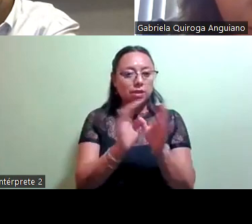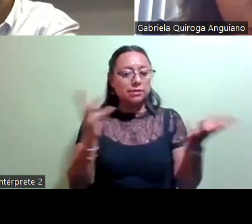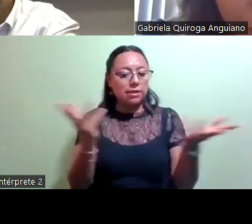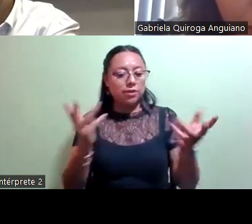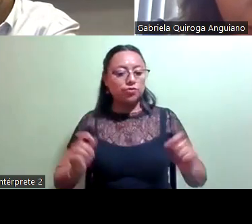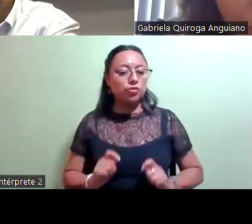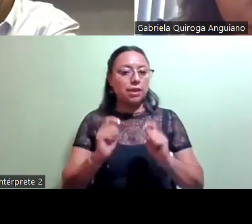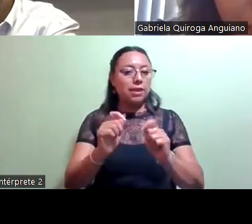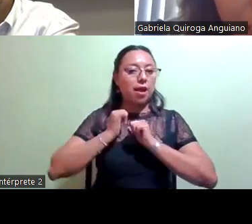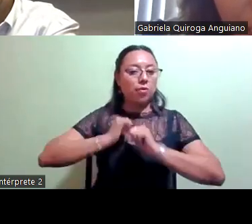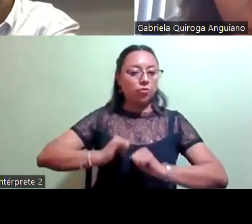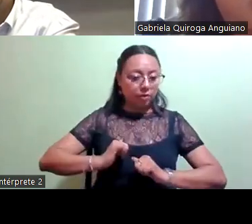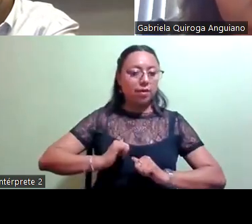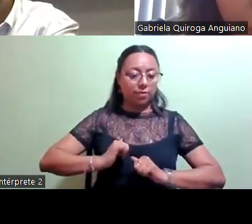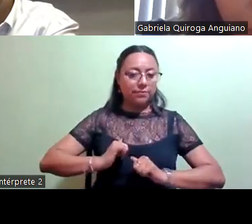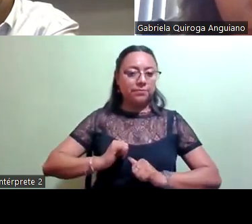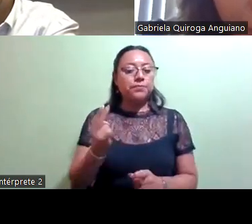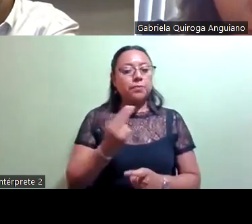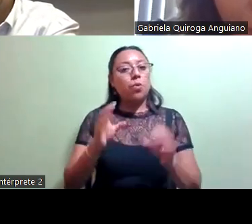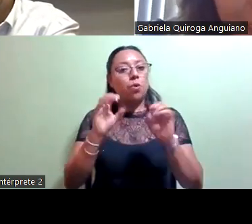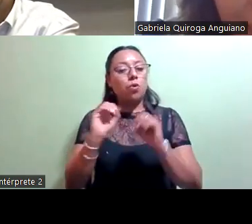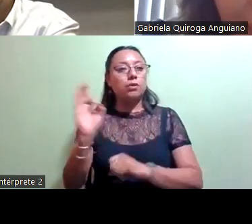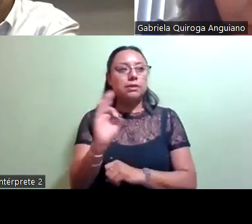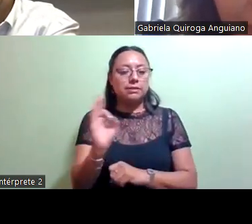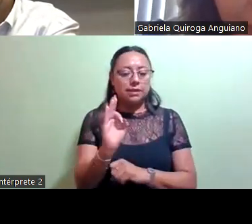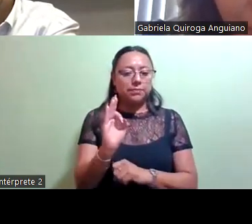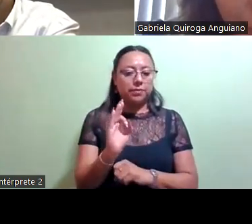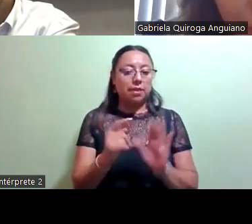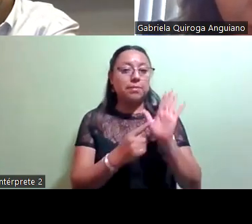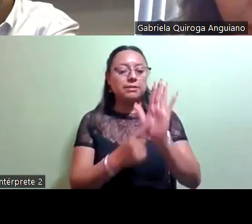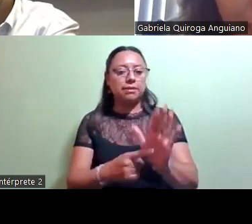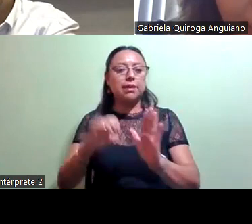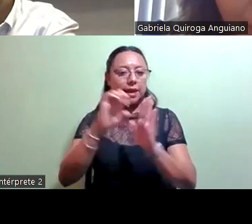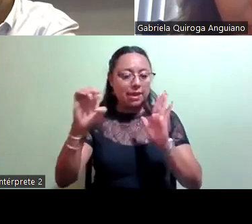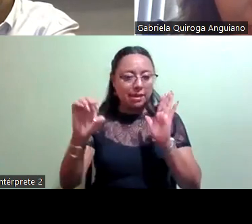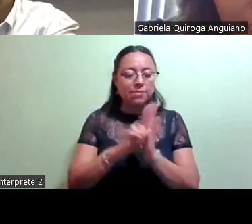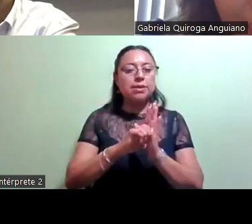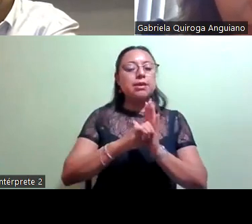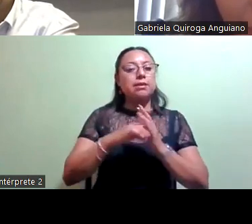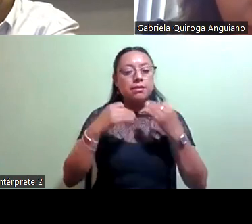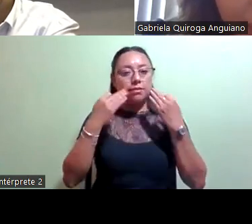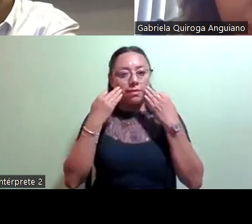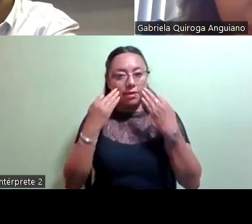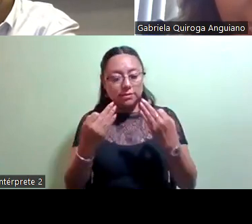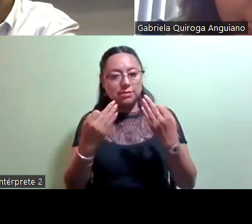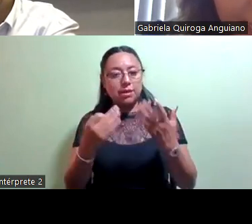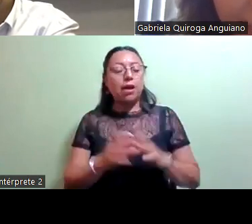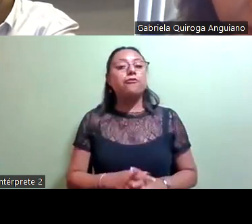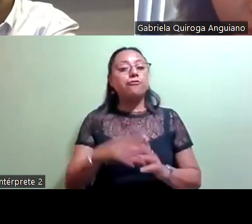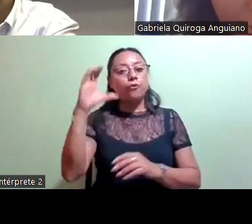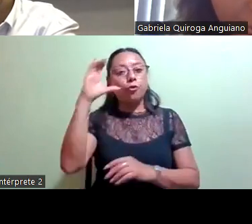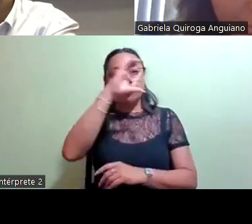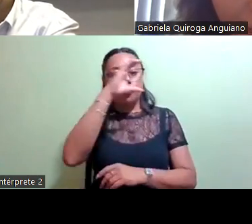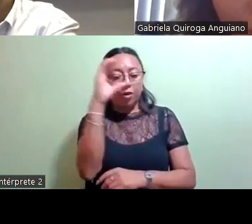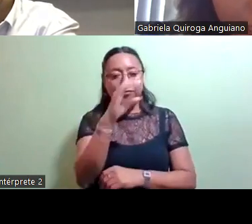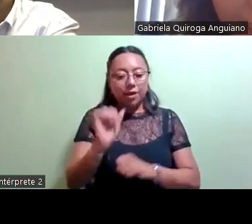emitida por autoridad competente o, en su defecto, presentar evidencia fotográfica del animal, debiendo realizar la